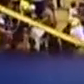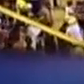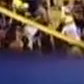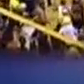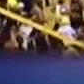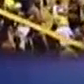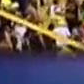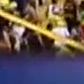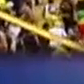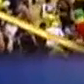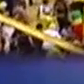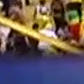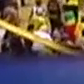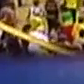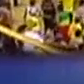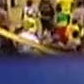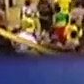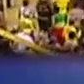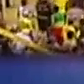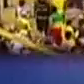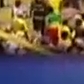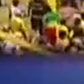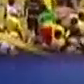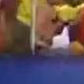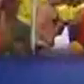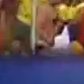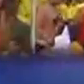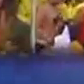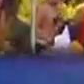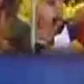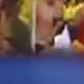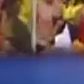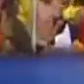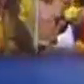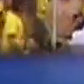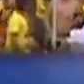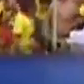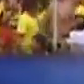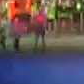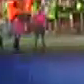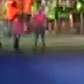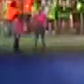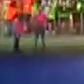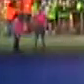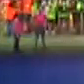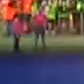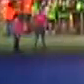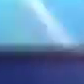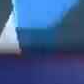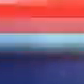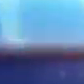Barcelona prohíbe la entrada a todos los integrantes de la Barra Sur Oscura a cualquier localidad del Estadio Monumental.